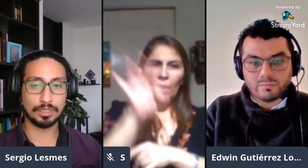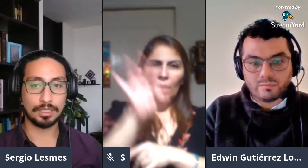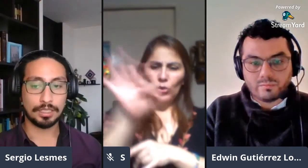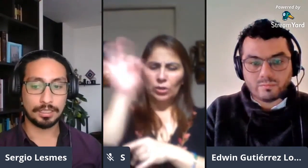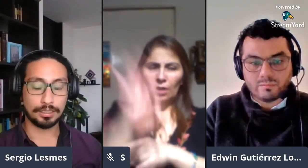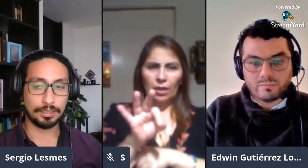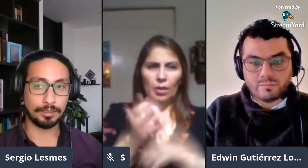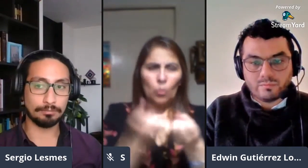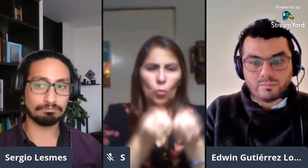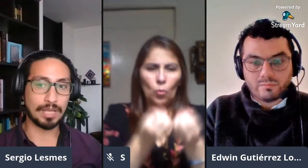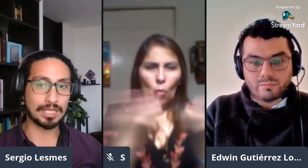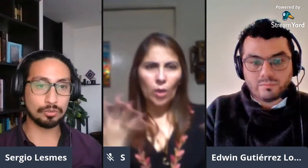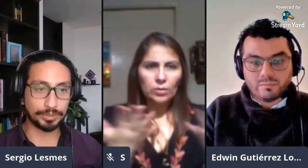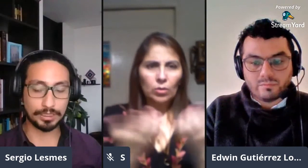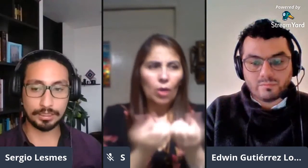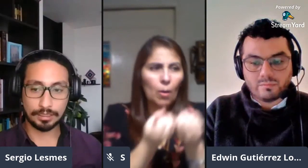caso,